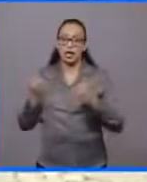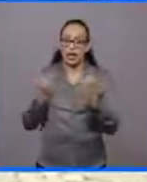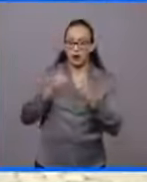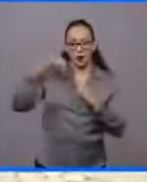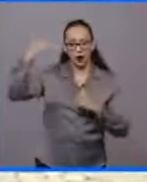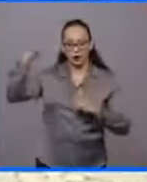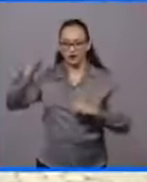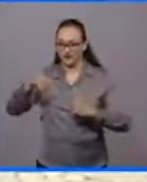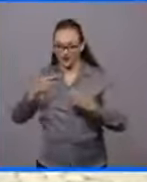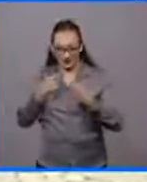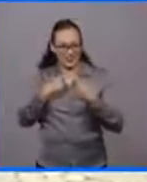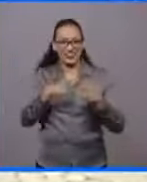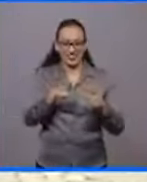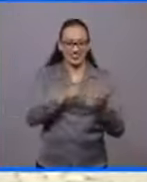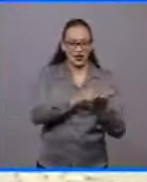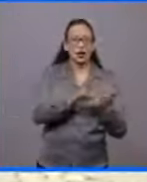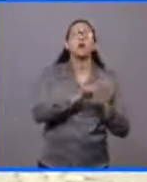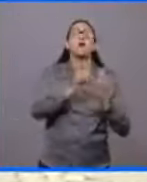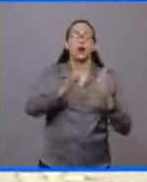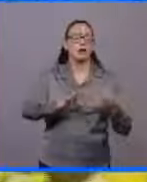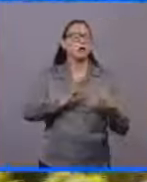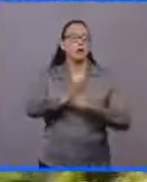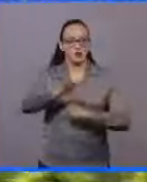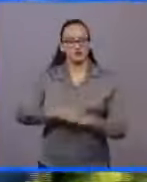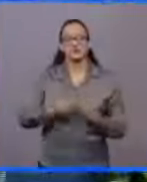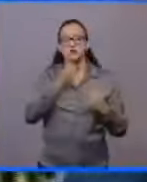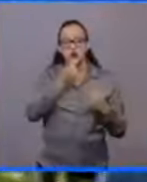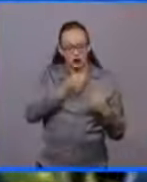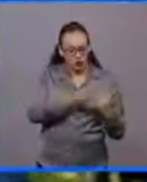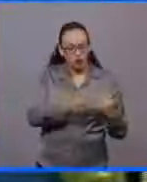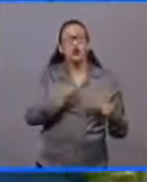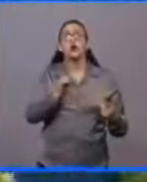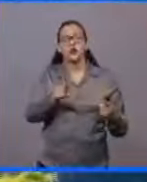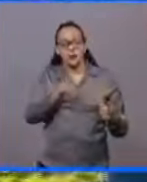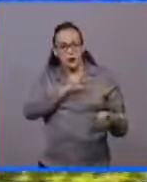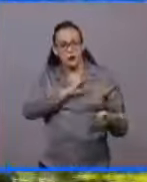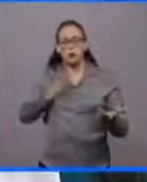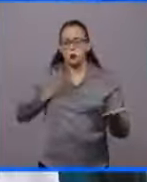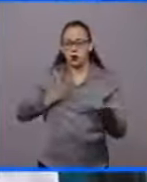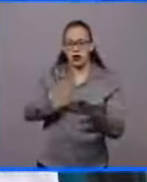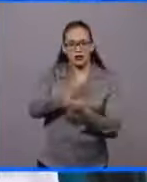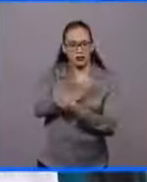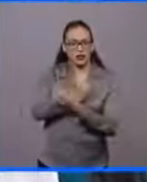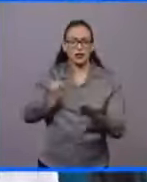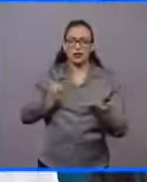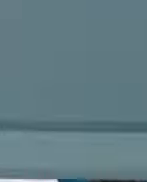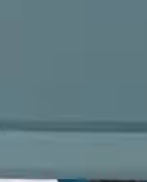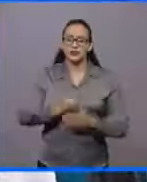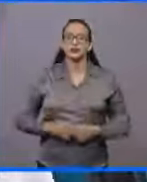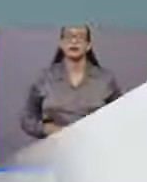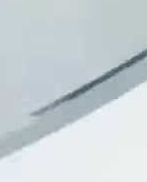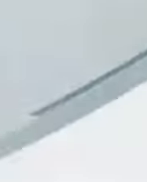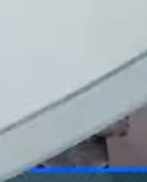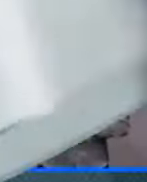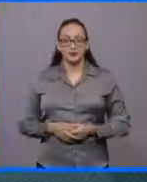sobre todo en lo que tiene que ver con la toma de decisiones y con su capacidad de autonomía.